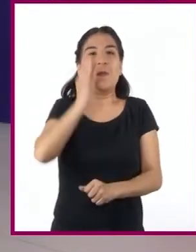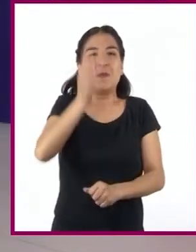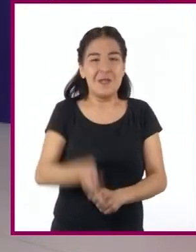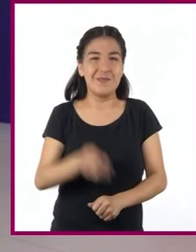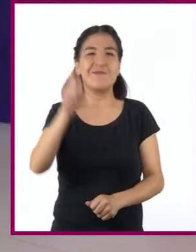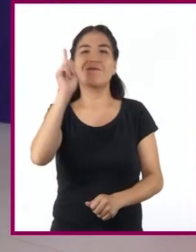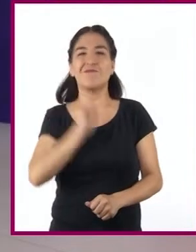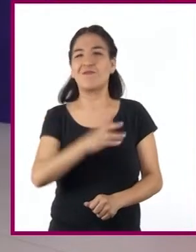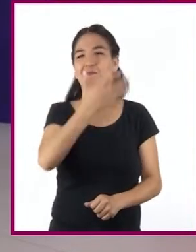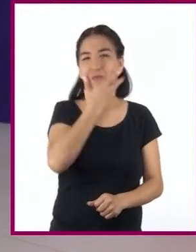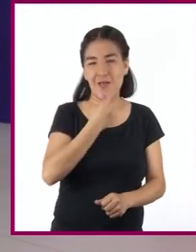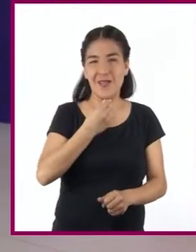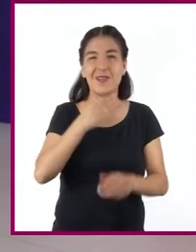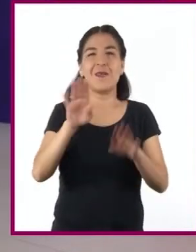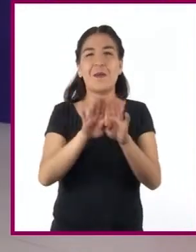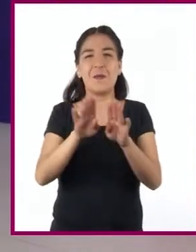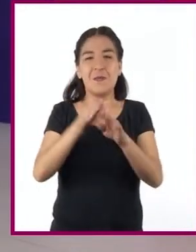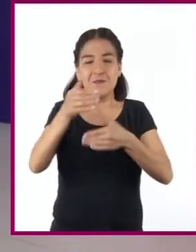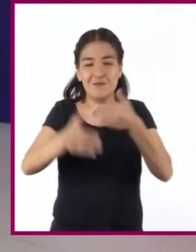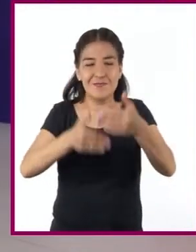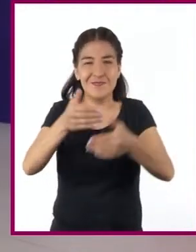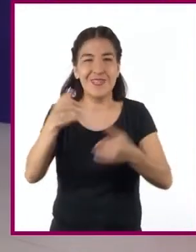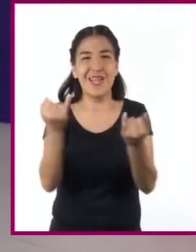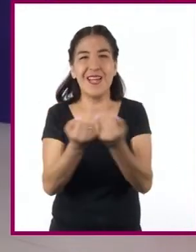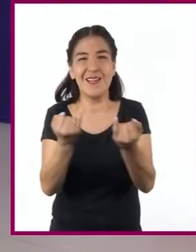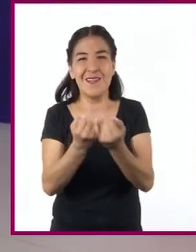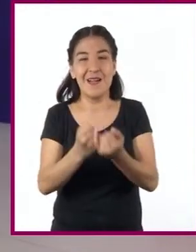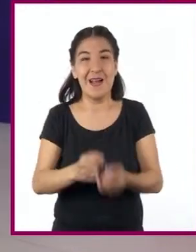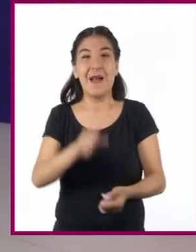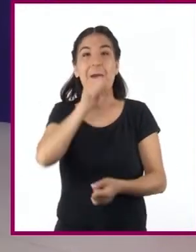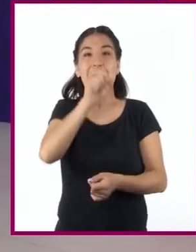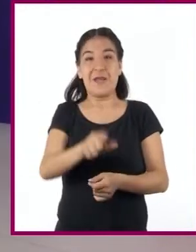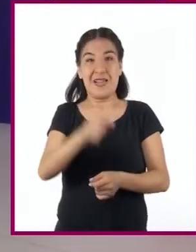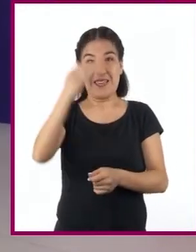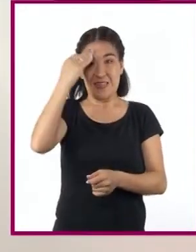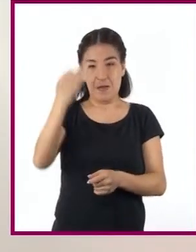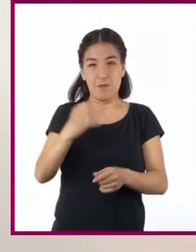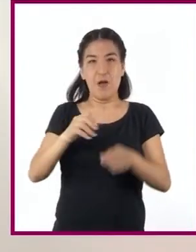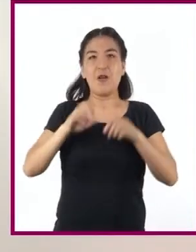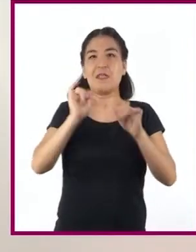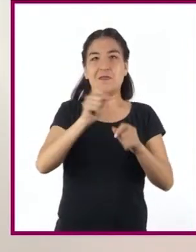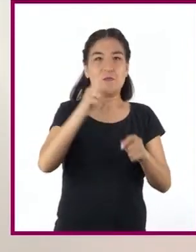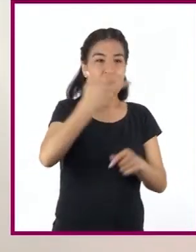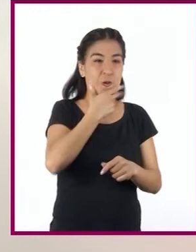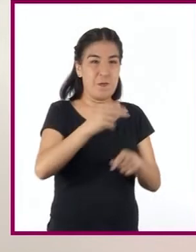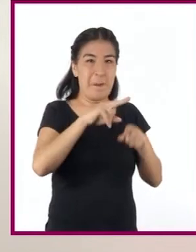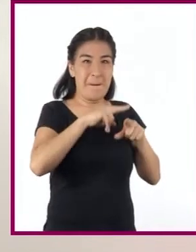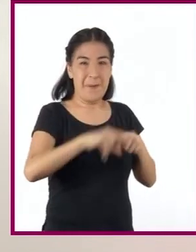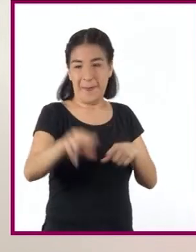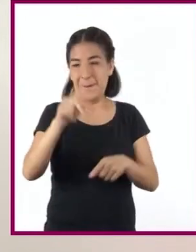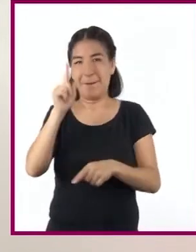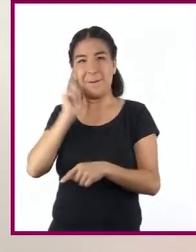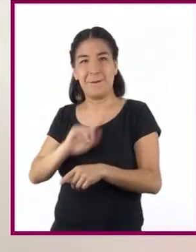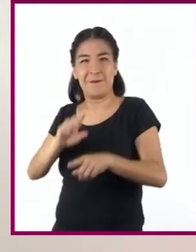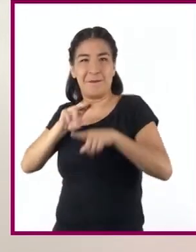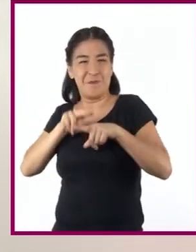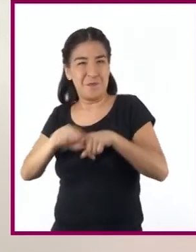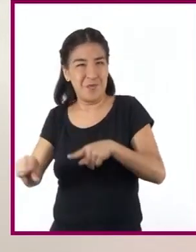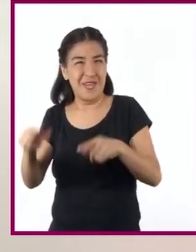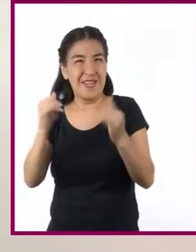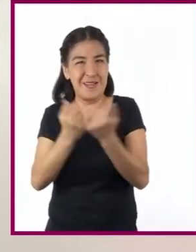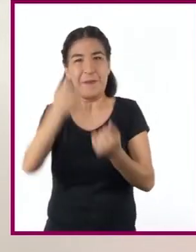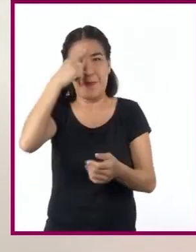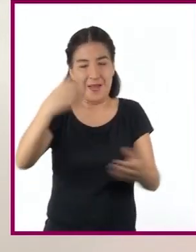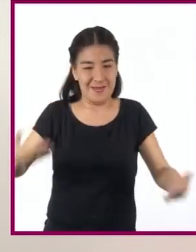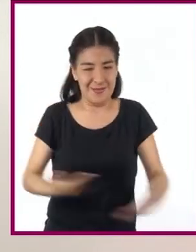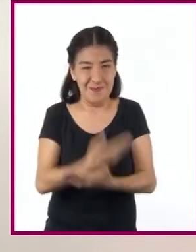los machos se sincronicen y liberen al mismo tiempo sus gametos. En contraste, cuando la unión